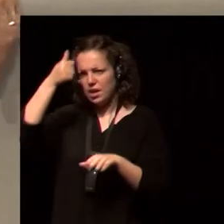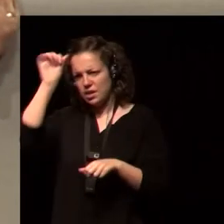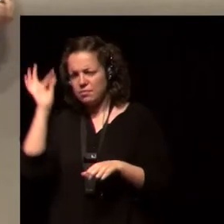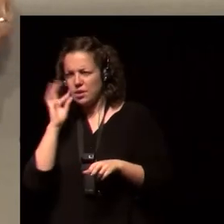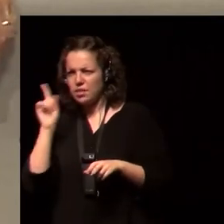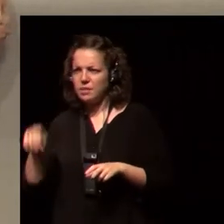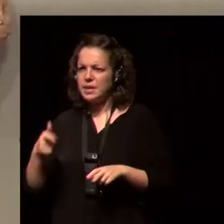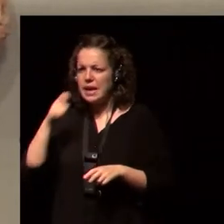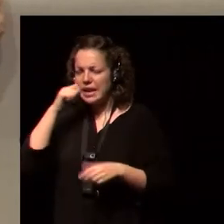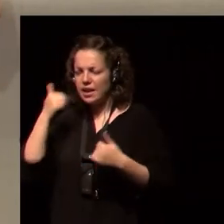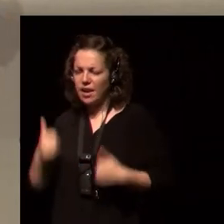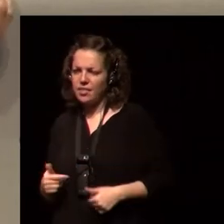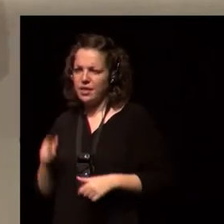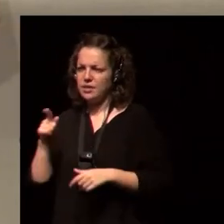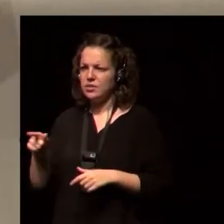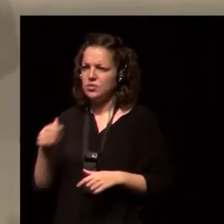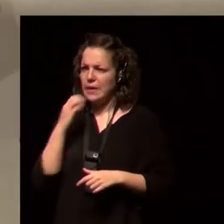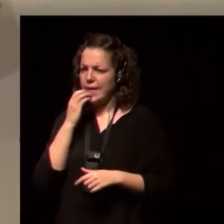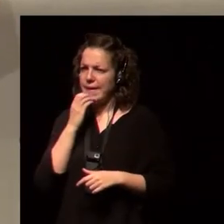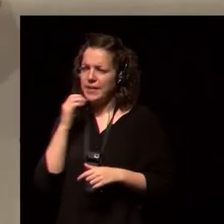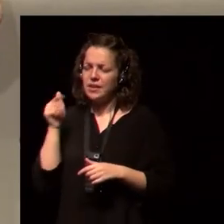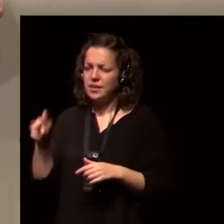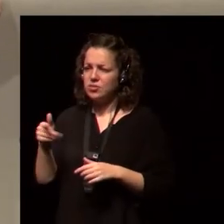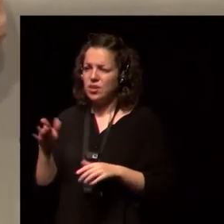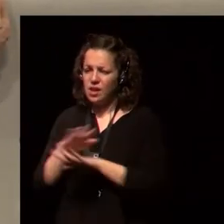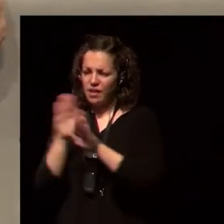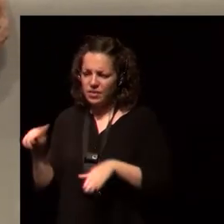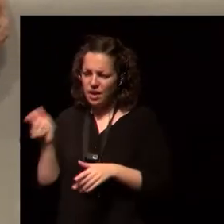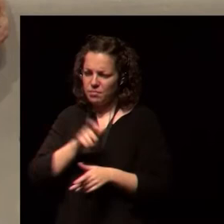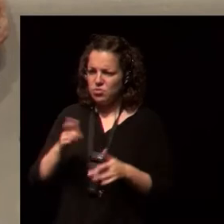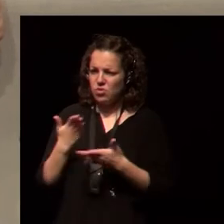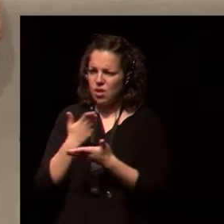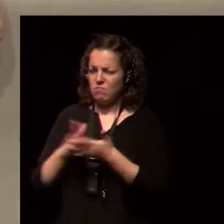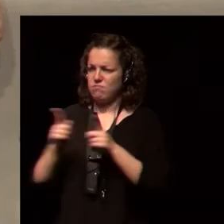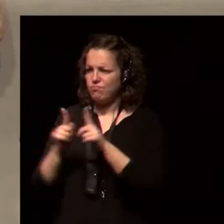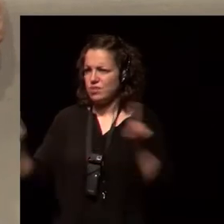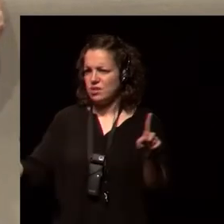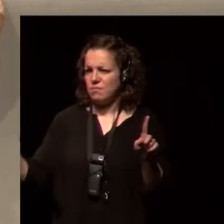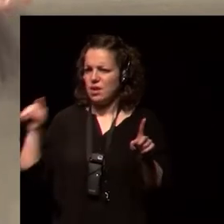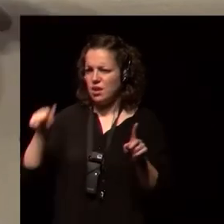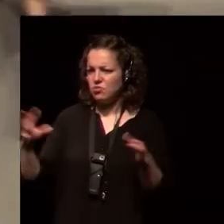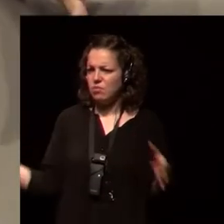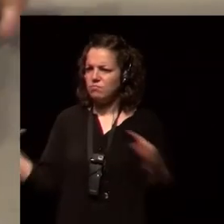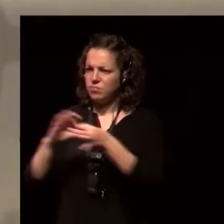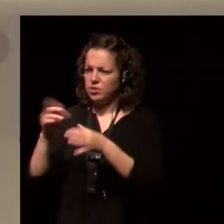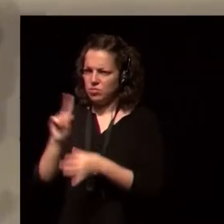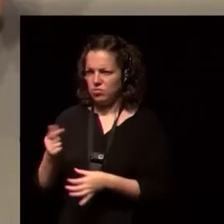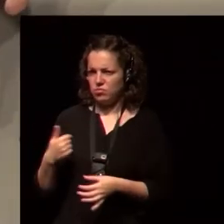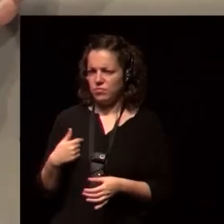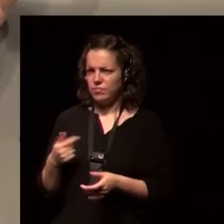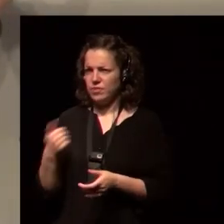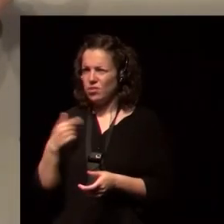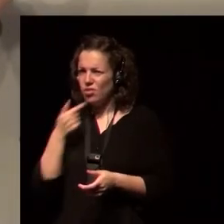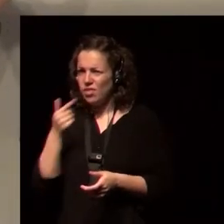está polarizando, no está ayudando a unir a las personas. No sé si qué es lo que estoy intentando decir con eso, pero lo que